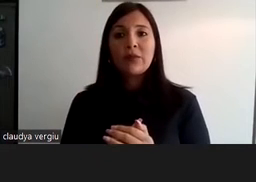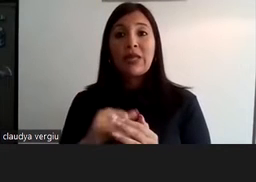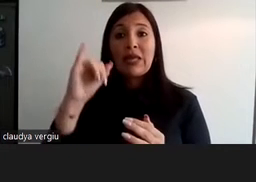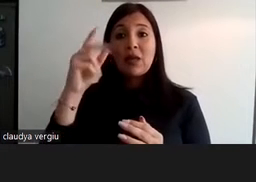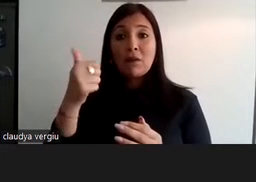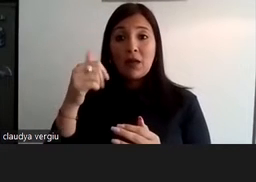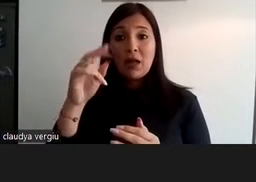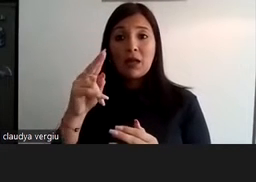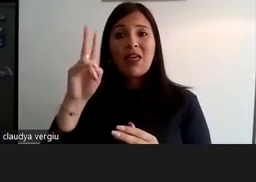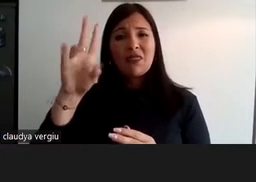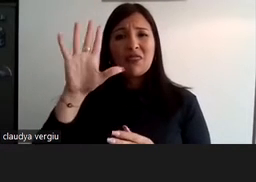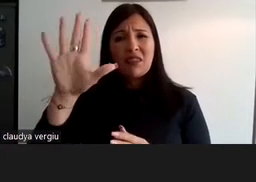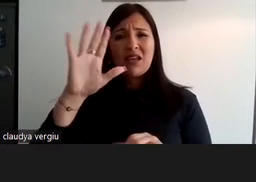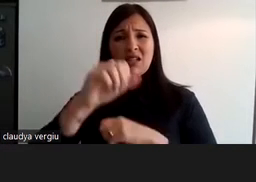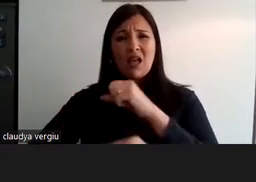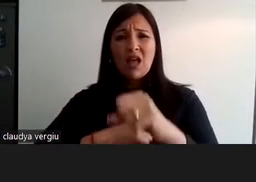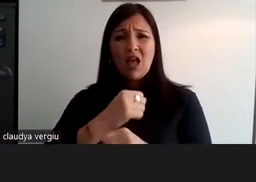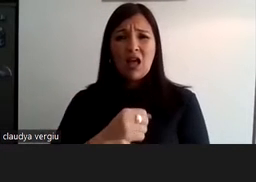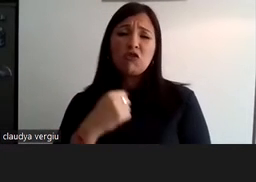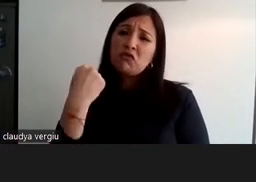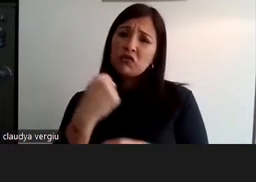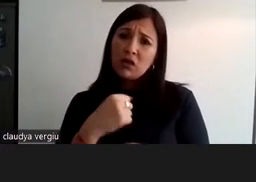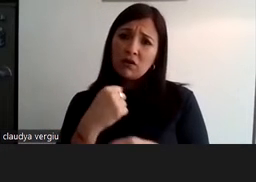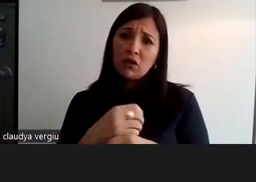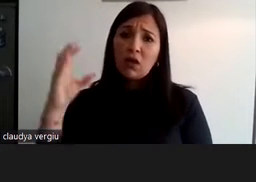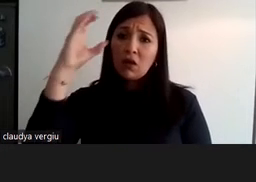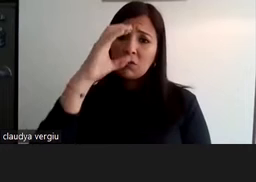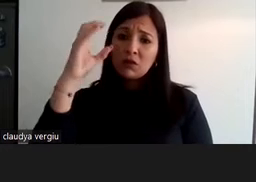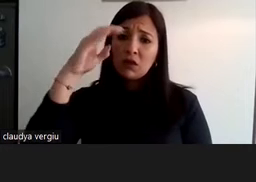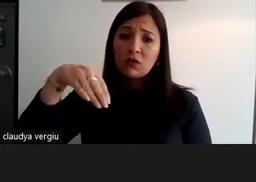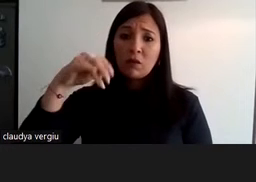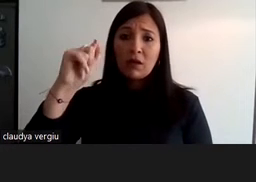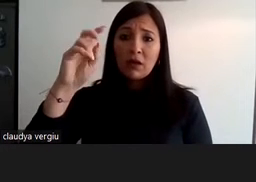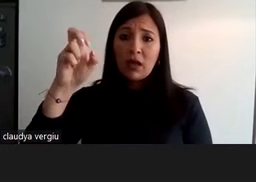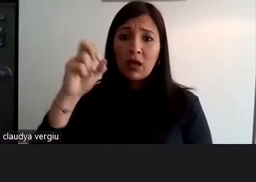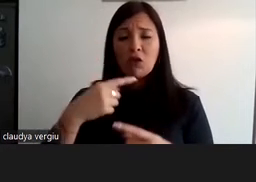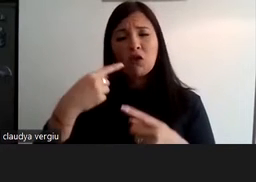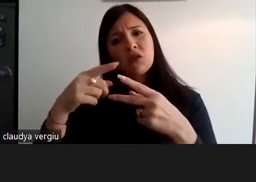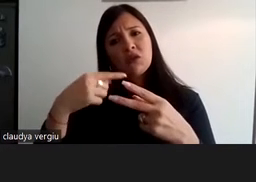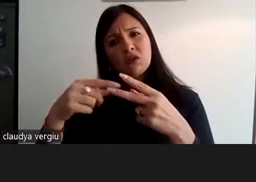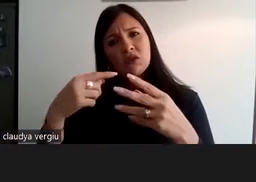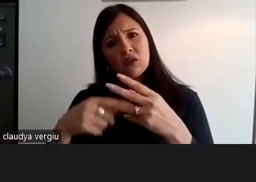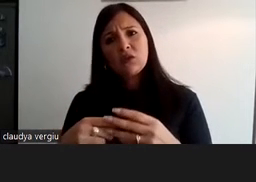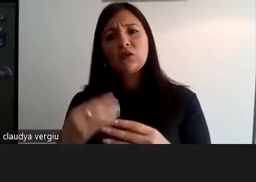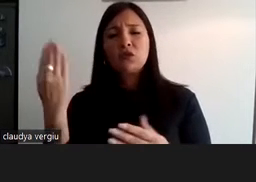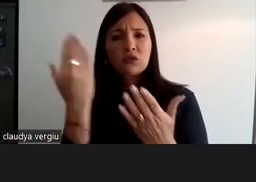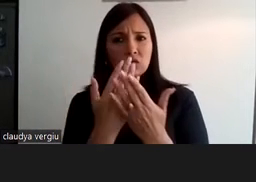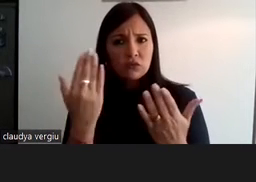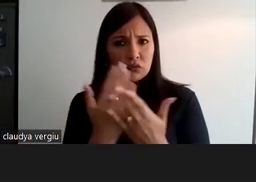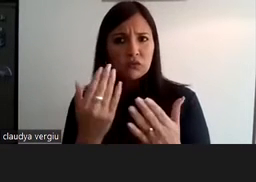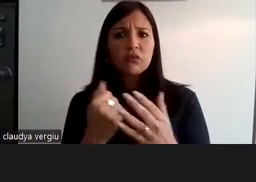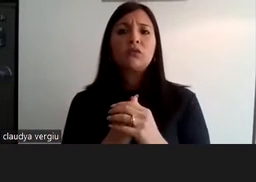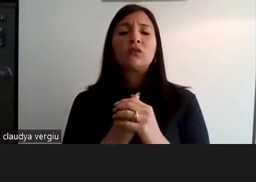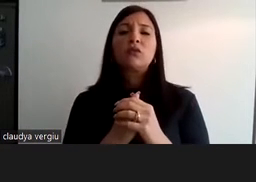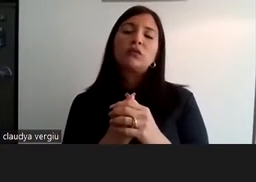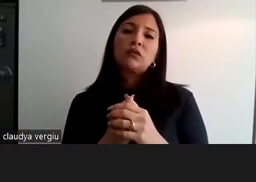economía con más de diez años de experiencia en investigación de mercados ha desarrollado distintos estudios para empresas claro nestre